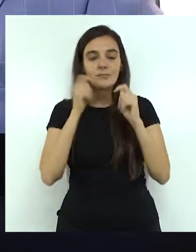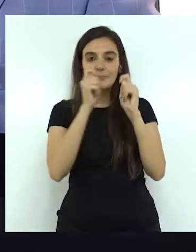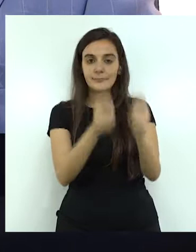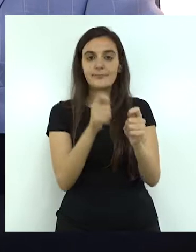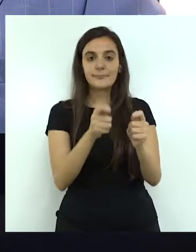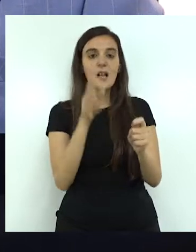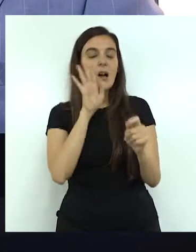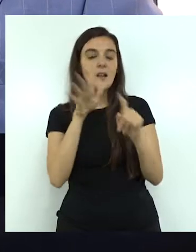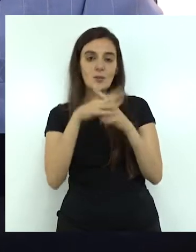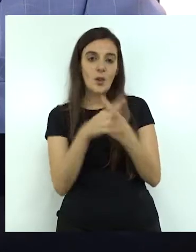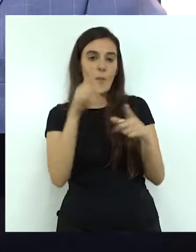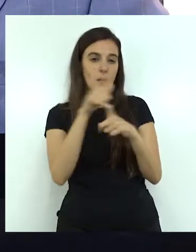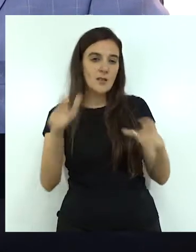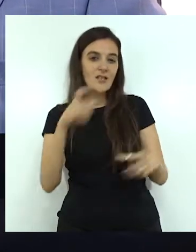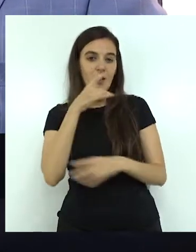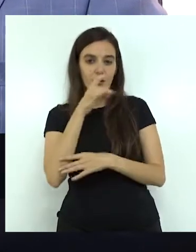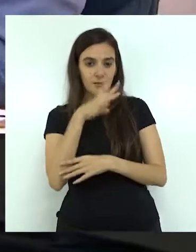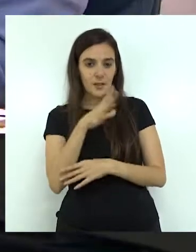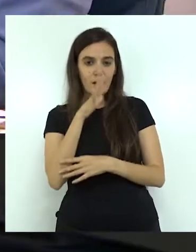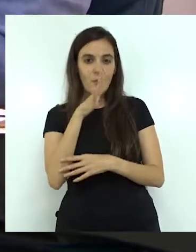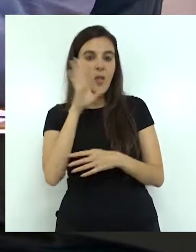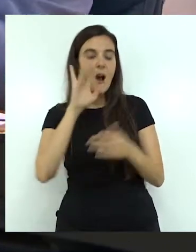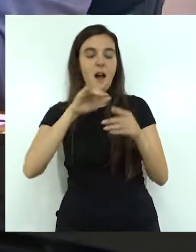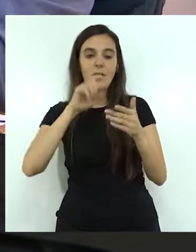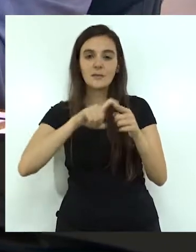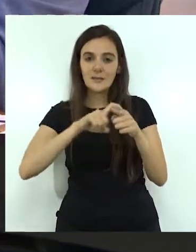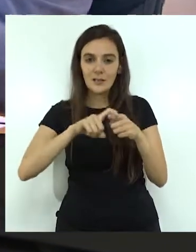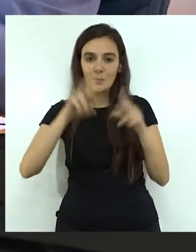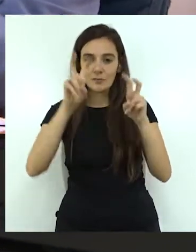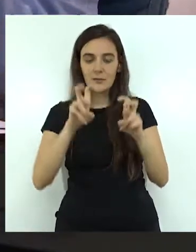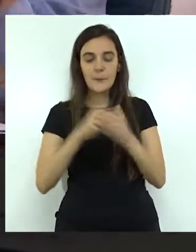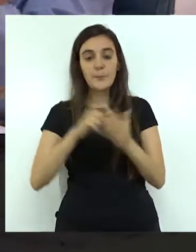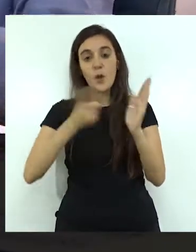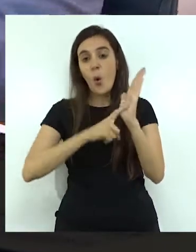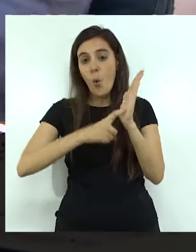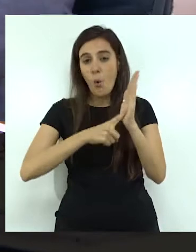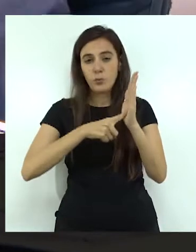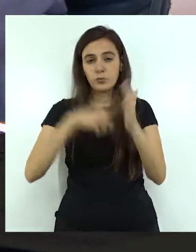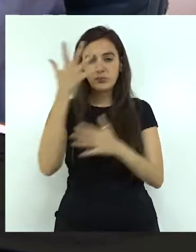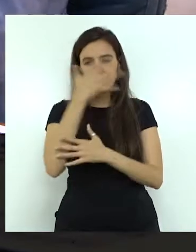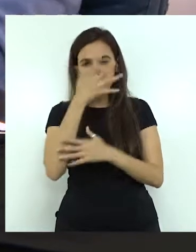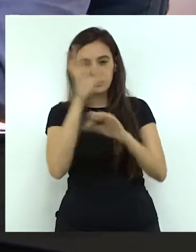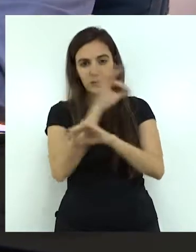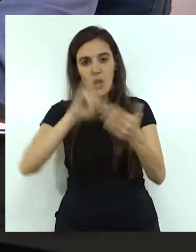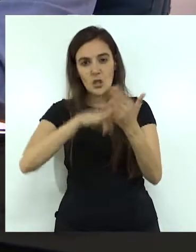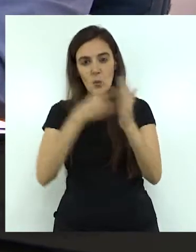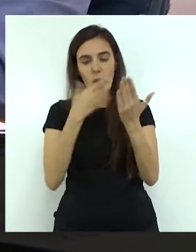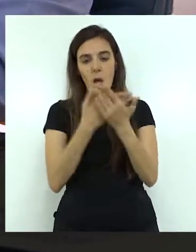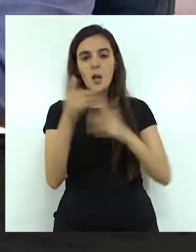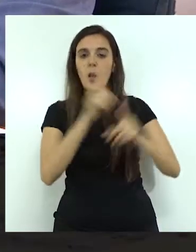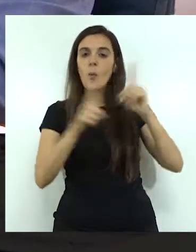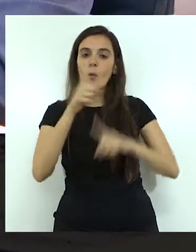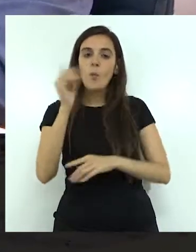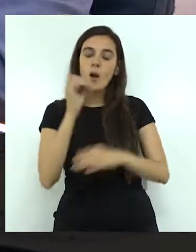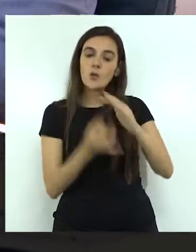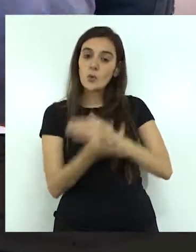la gente está contenta con este tipo de transparencia una fórmula que evite incertidumbres dar soluciones a los problemas que puedan surgir de manera